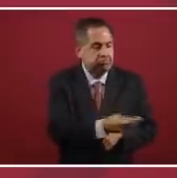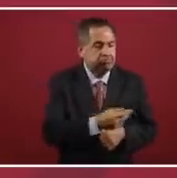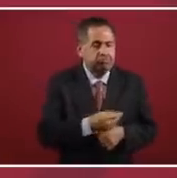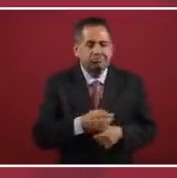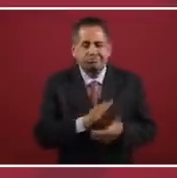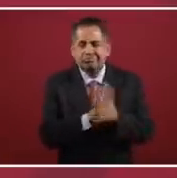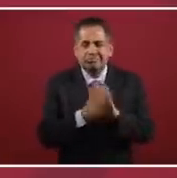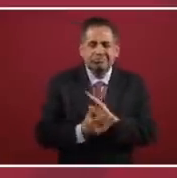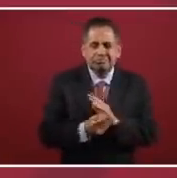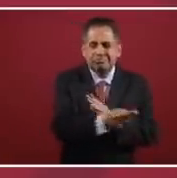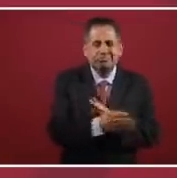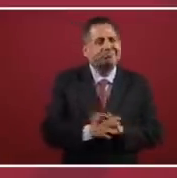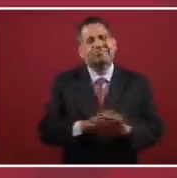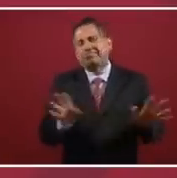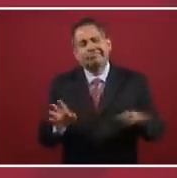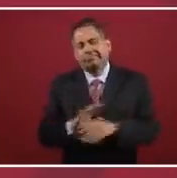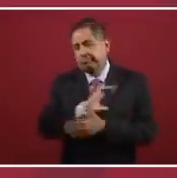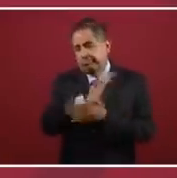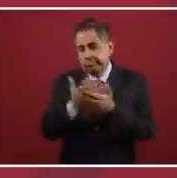para obtener contratos.